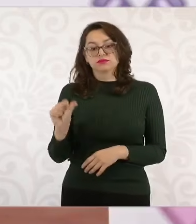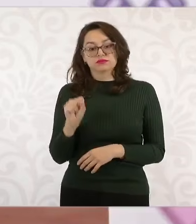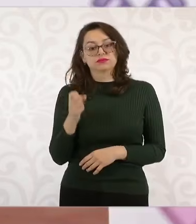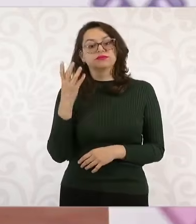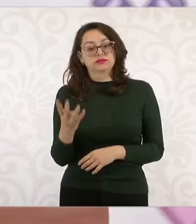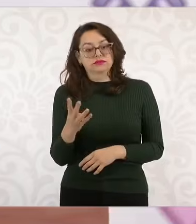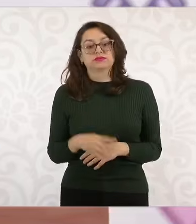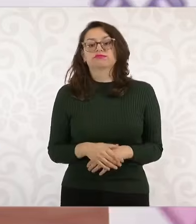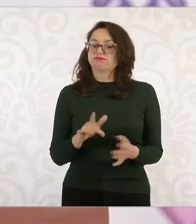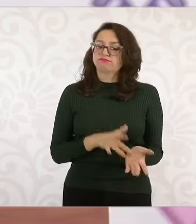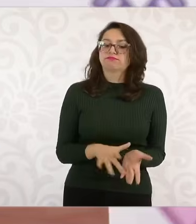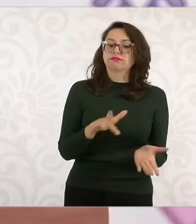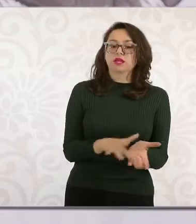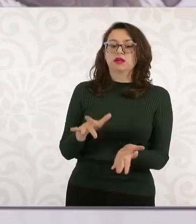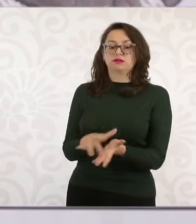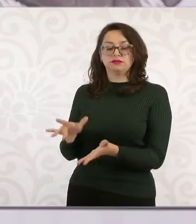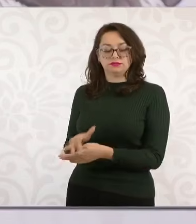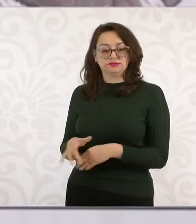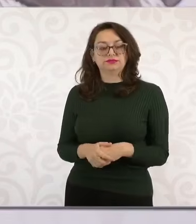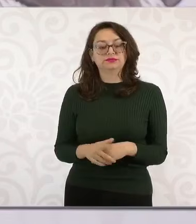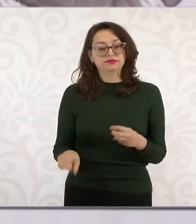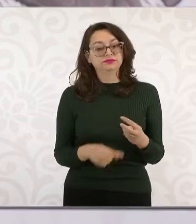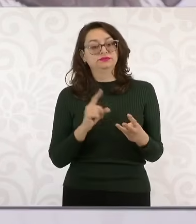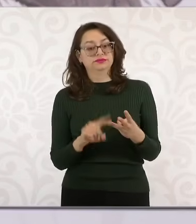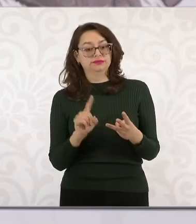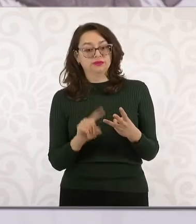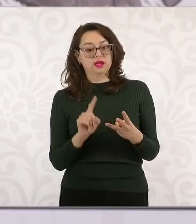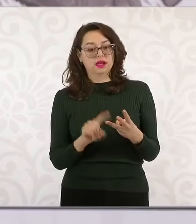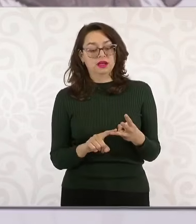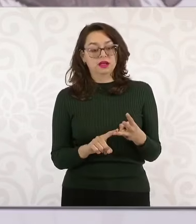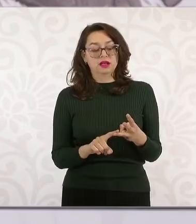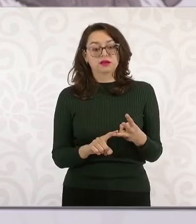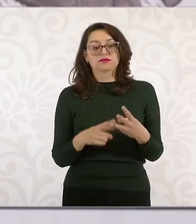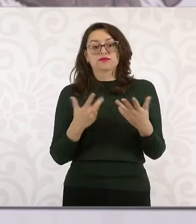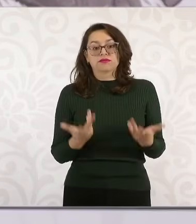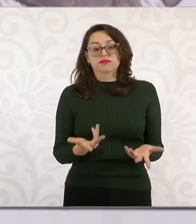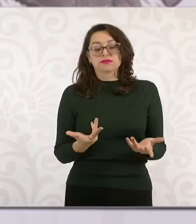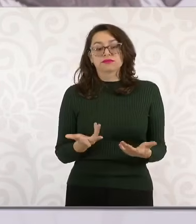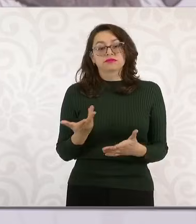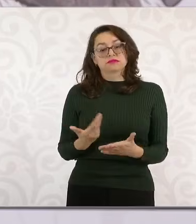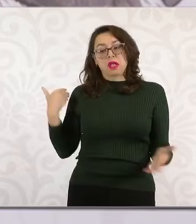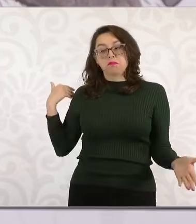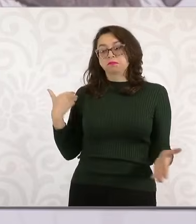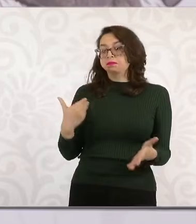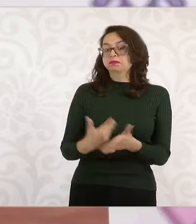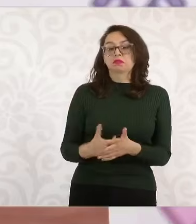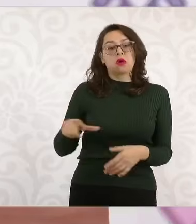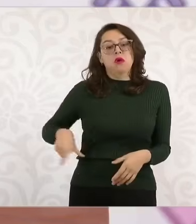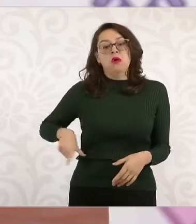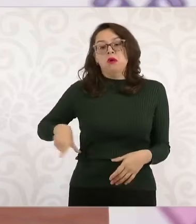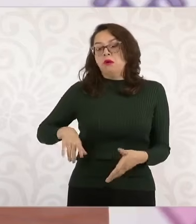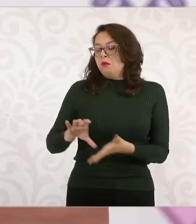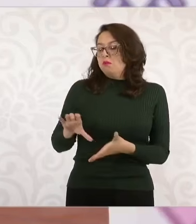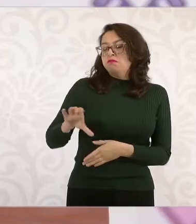todo eso ha ayudado. Y la tercera es que durante mucho tiempo dejó de haber inversión pública directa,